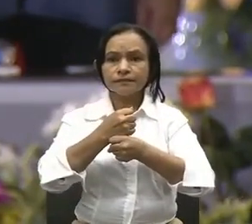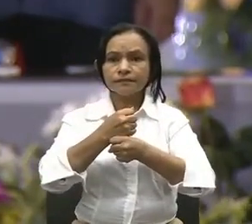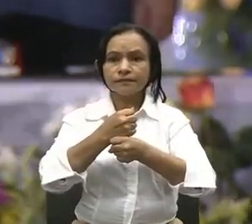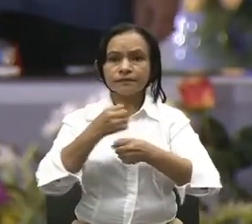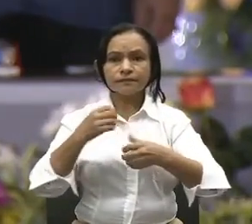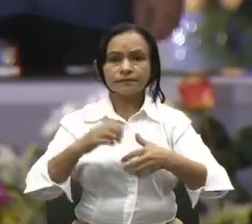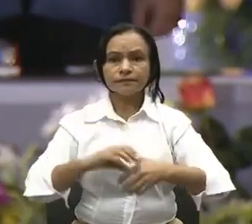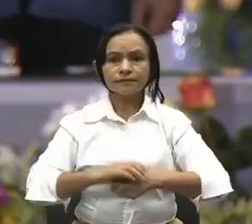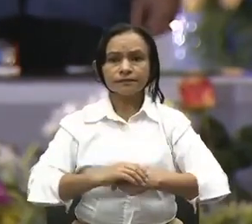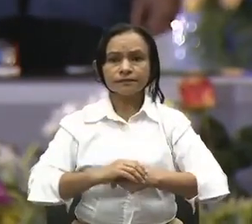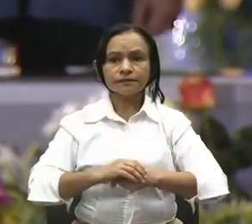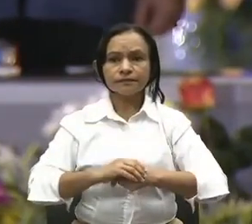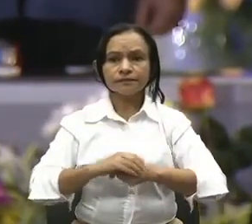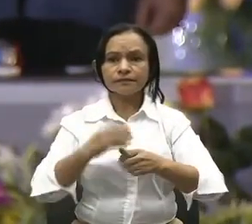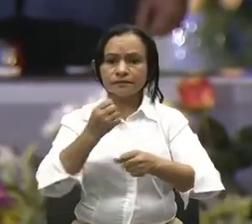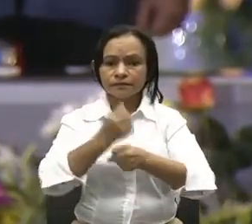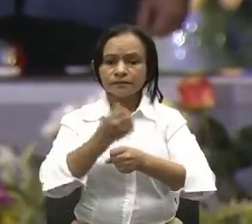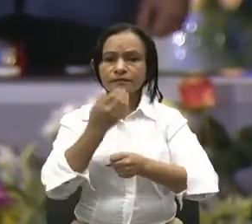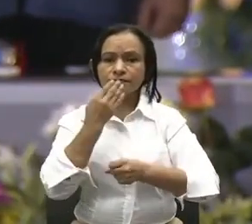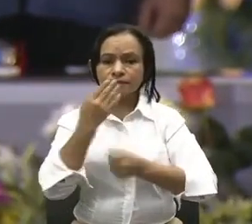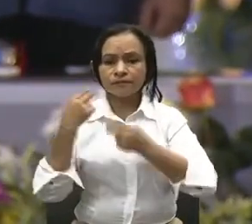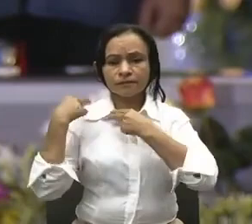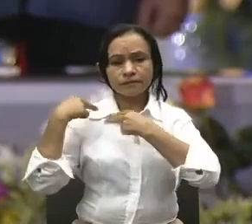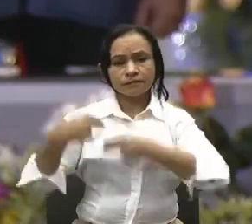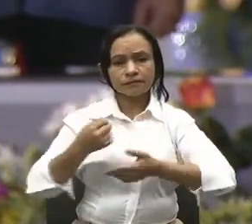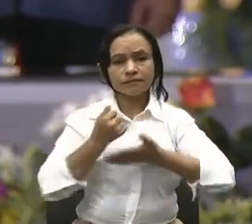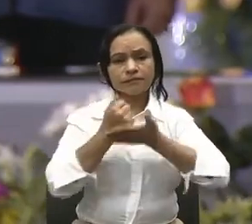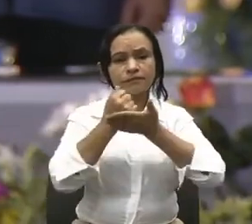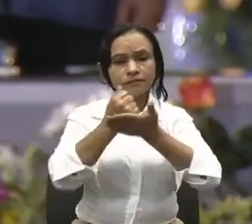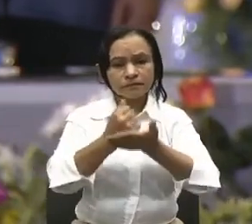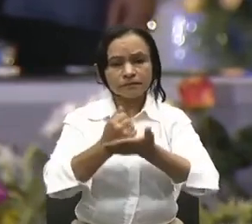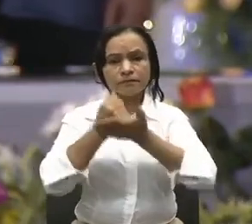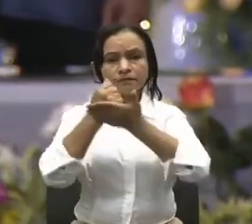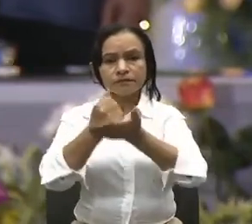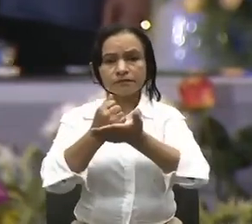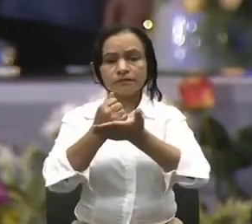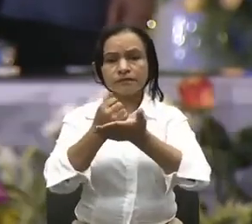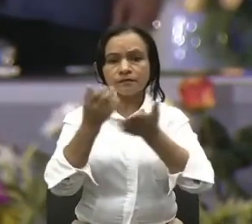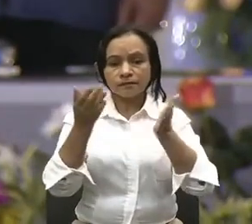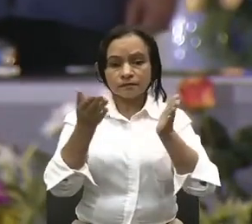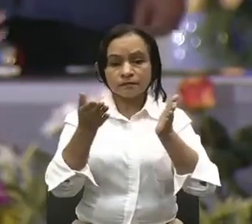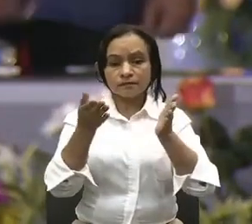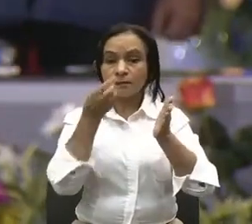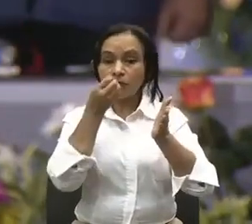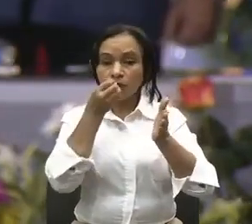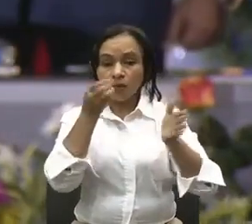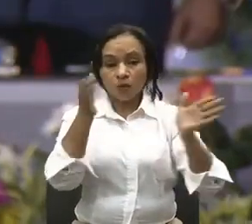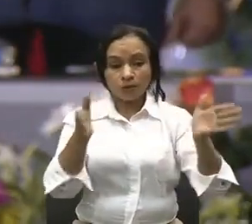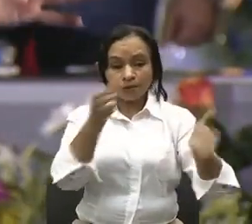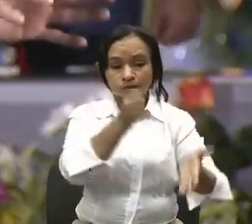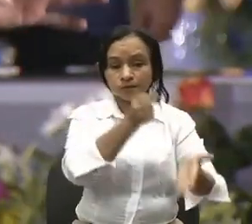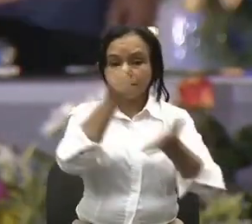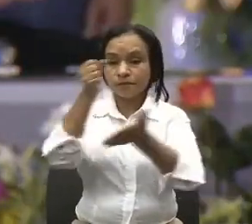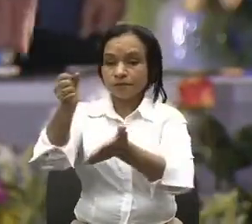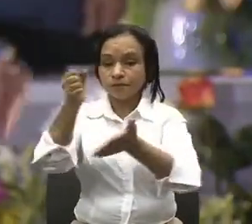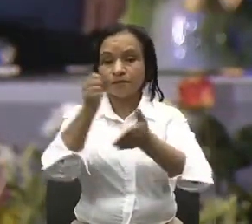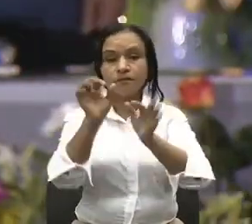novélicas, tareas humanitarias, para garantizar los paquetes de comida para las